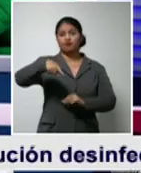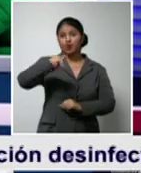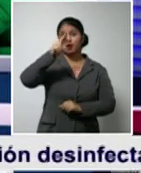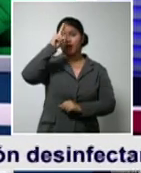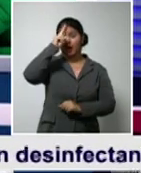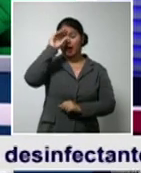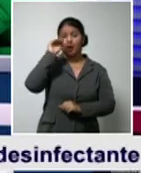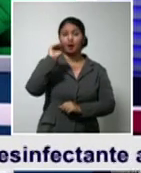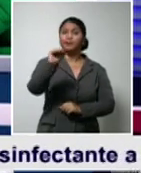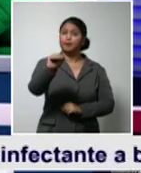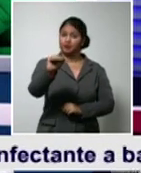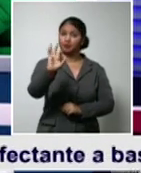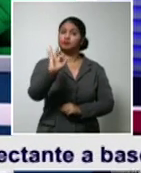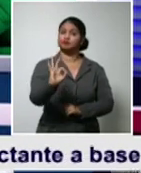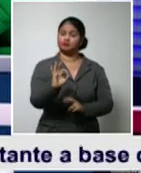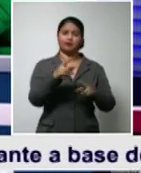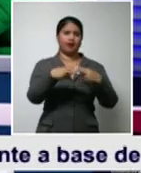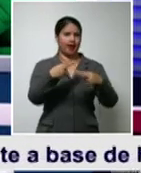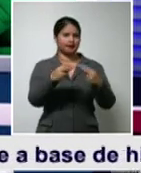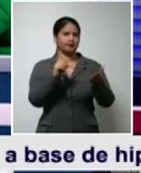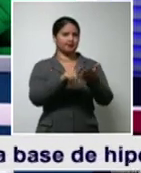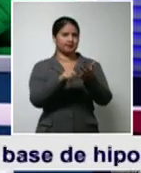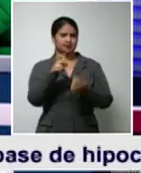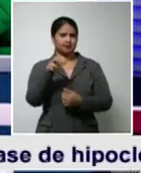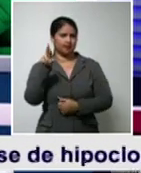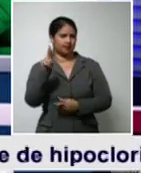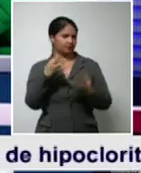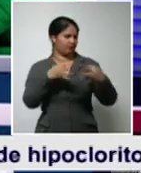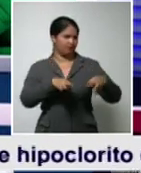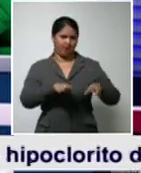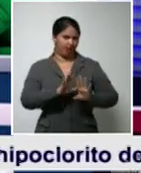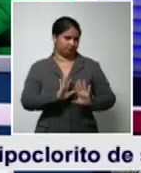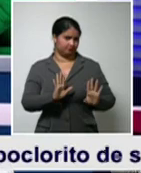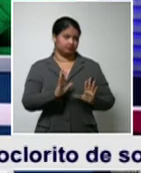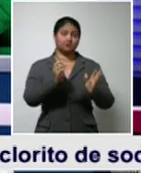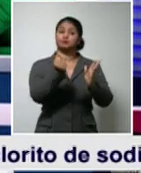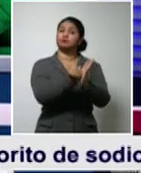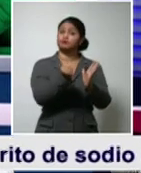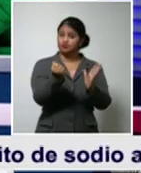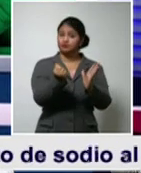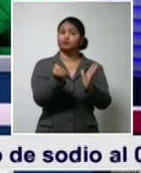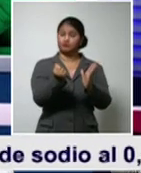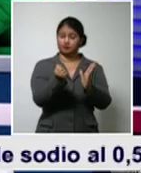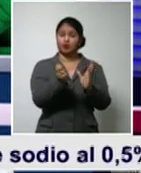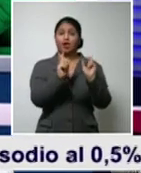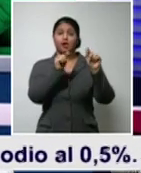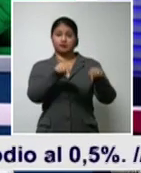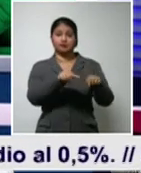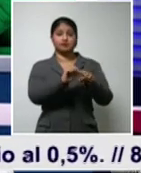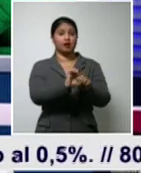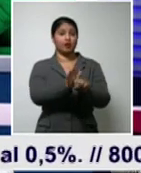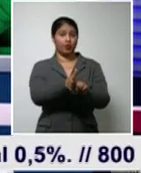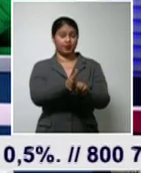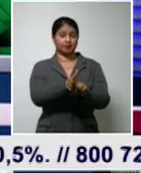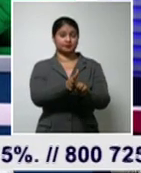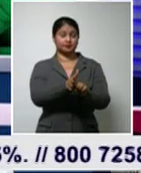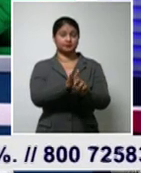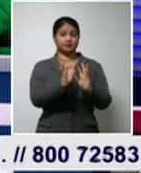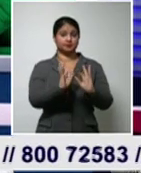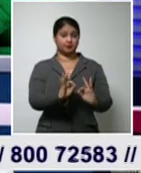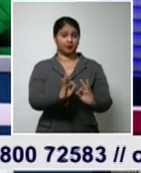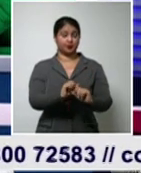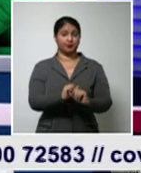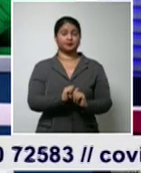en el área de salud, se sospechó, se ingresó, se confirmó, y lamentablemente después de un